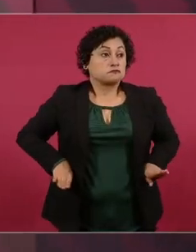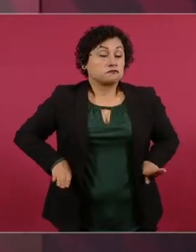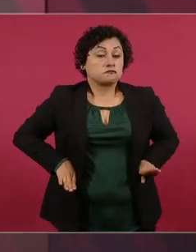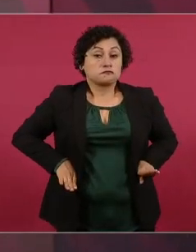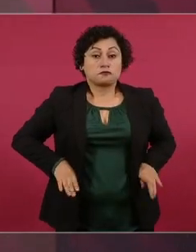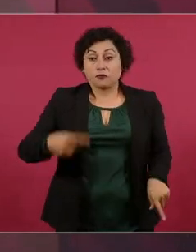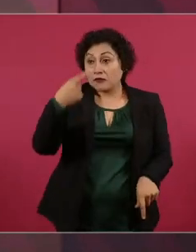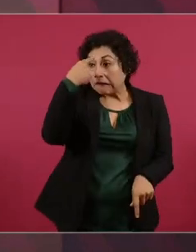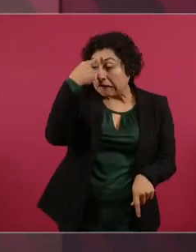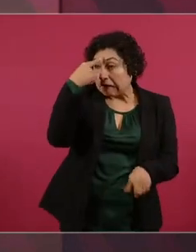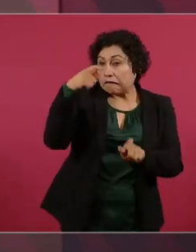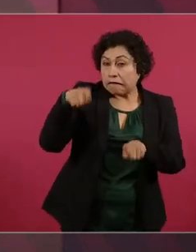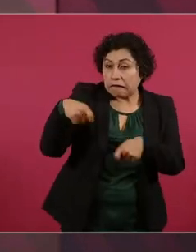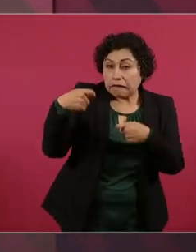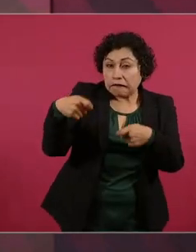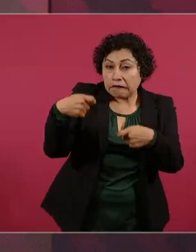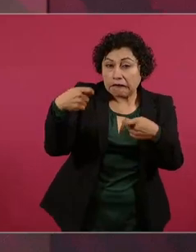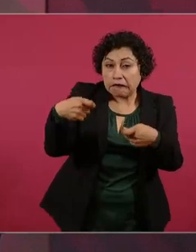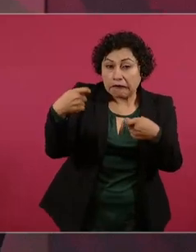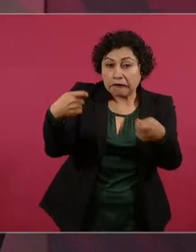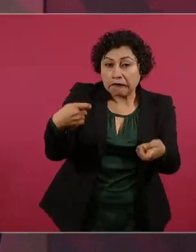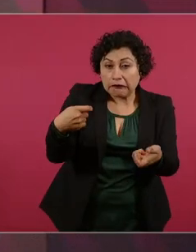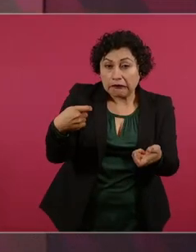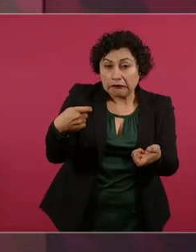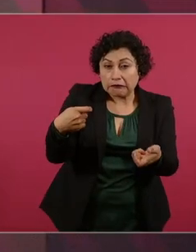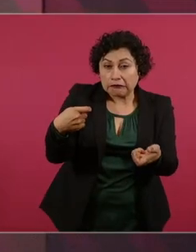a los que